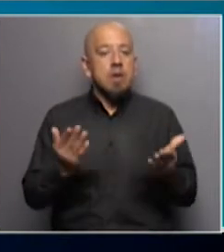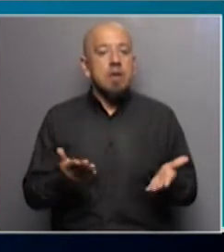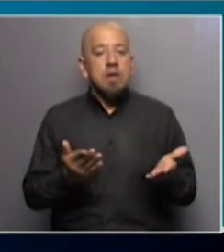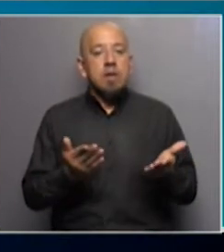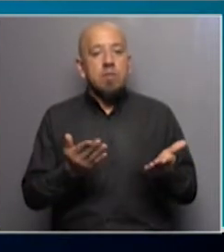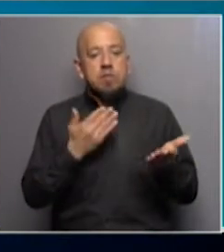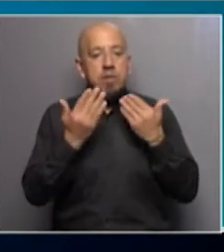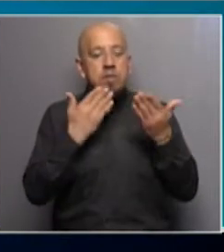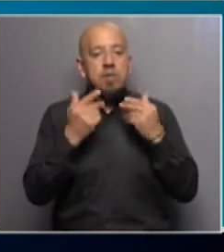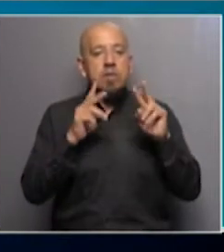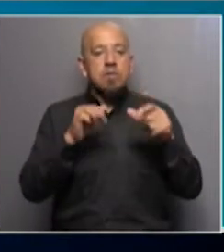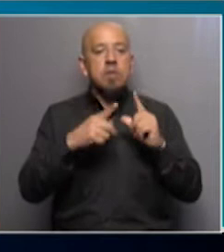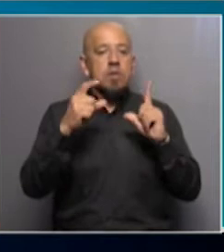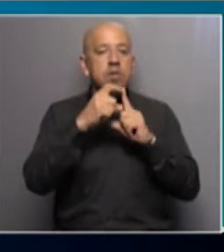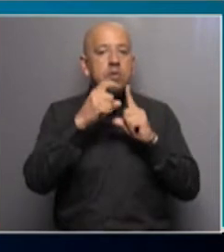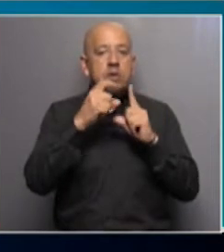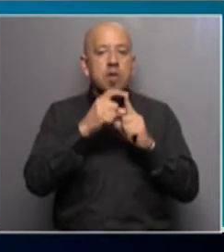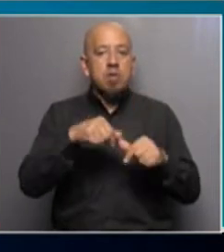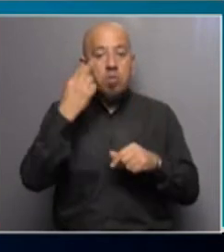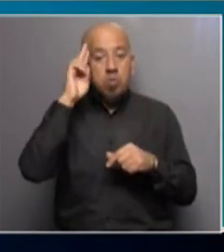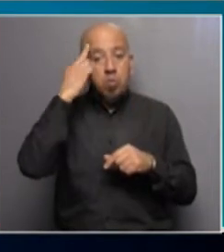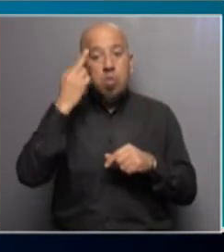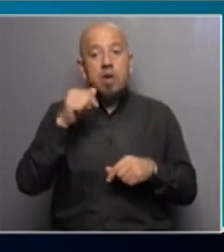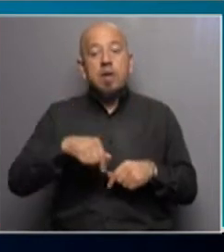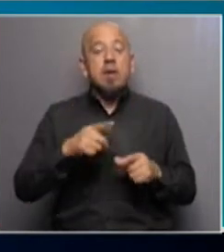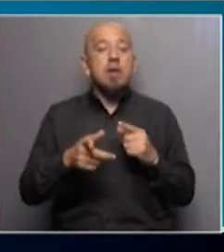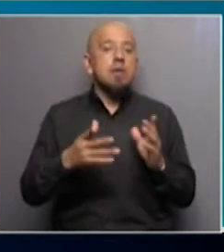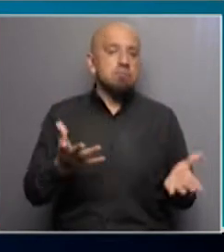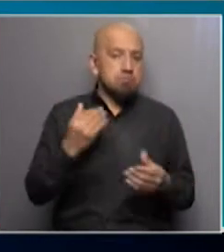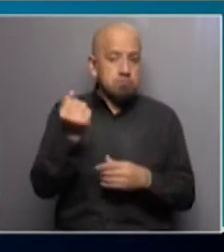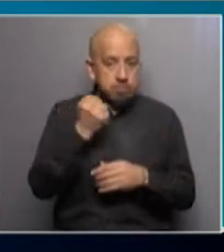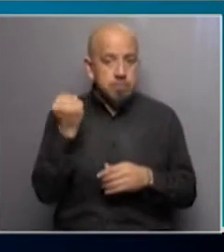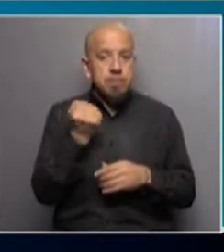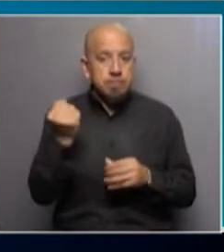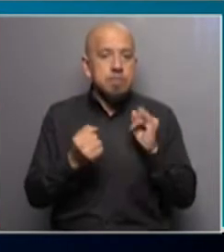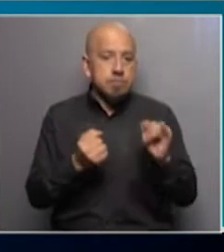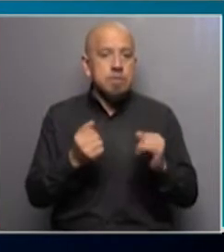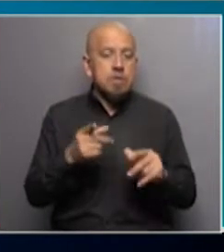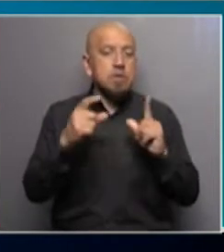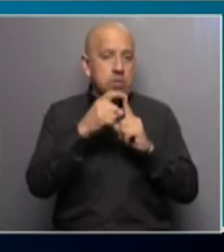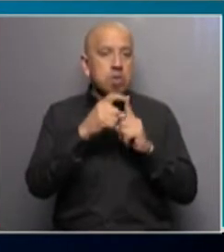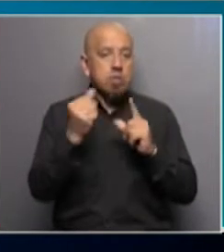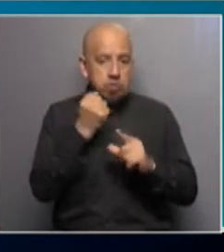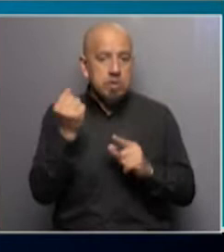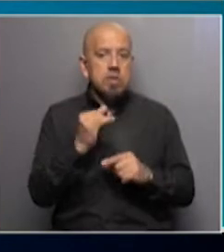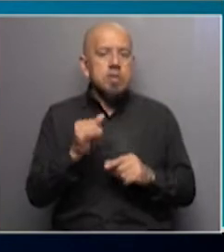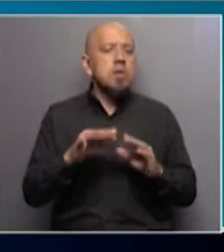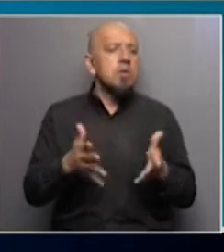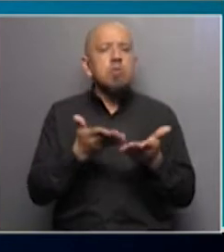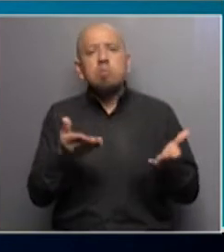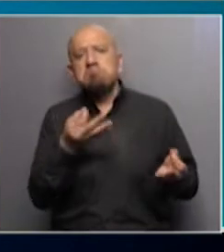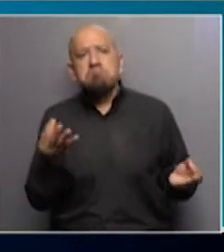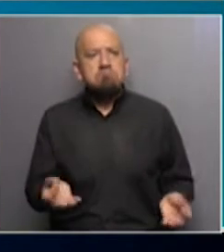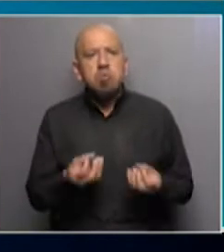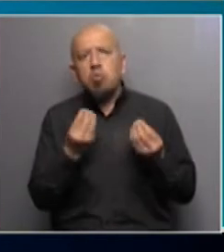que, por lo menos para lo que es Uruguay, tiene una importancia, bueno, muy significativa. ¿Qué es lo que pasa? ¿Cómo se explica?